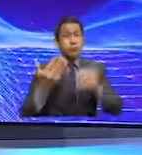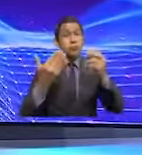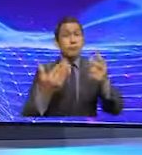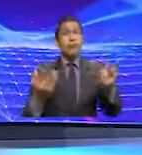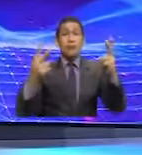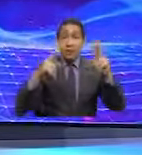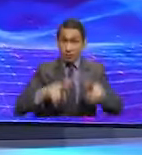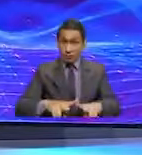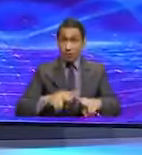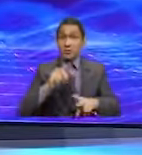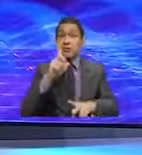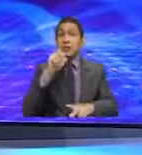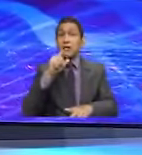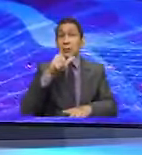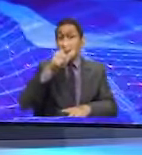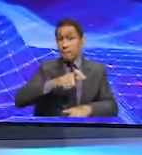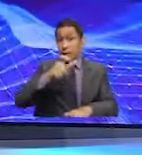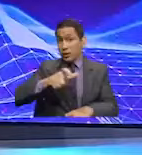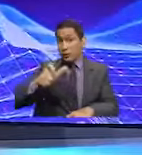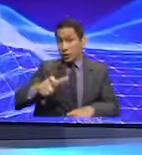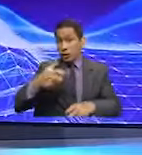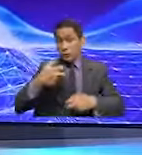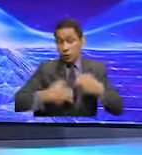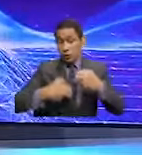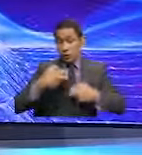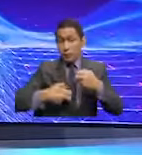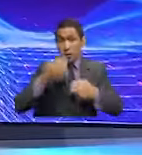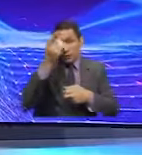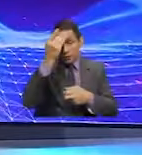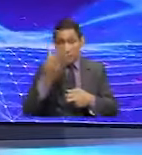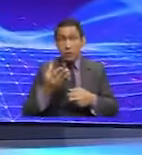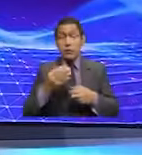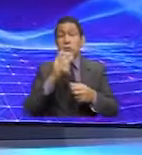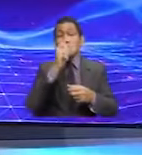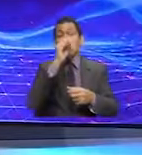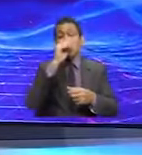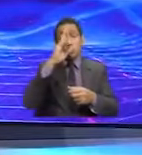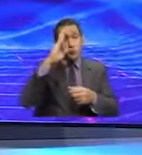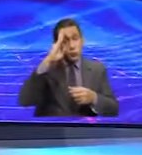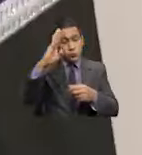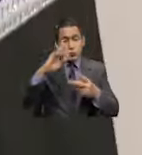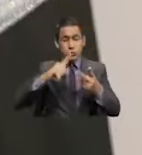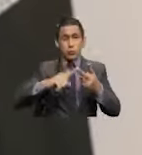procesos coactivos por temas de tránsito y judiciales.